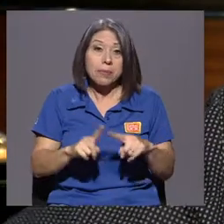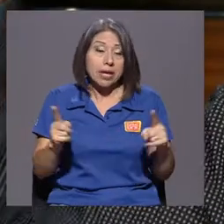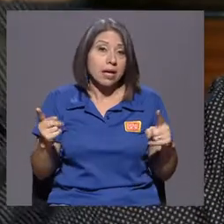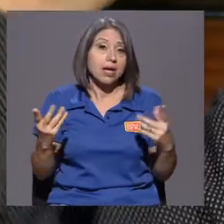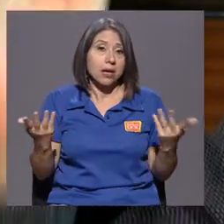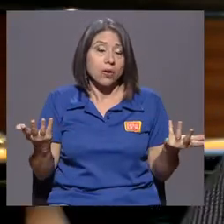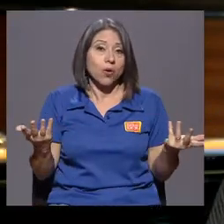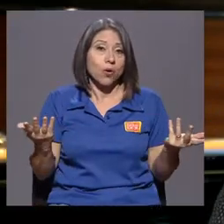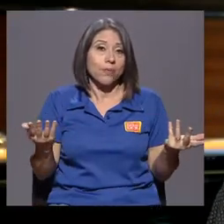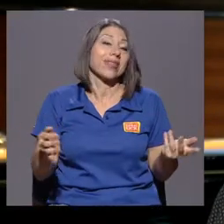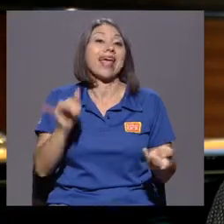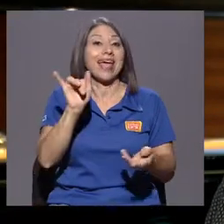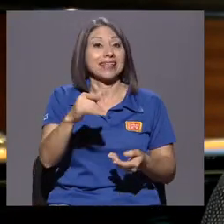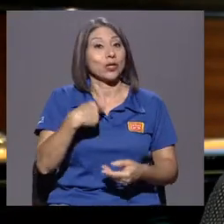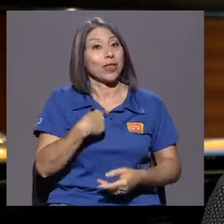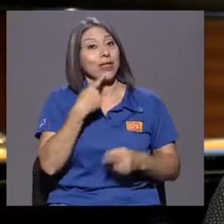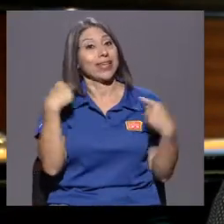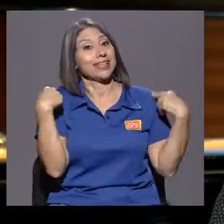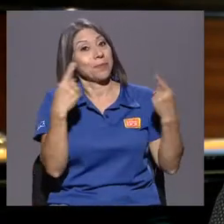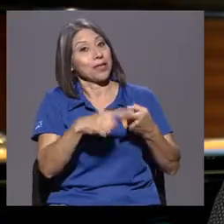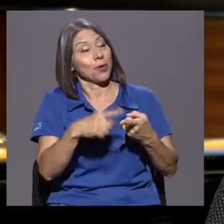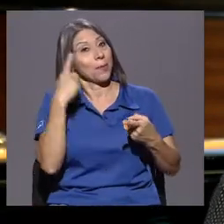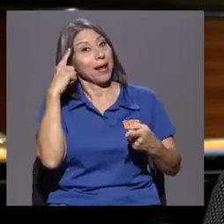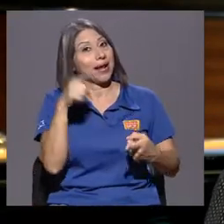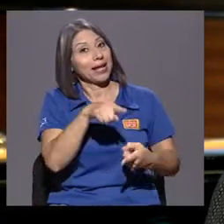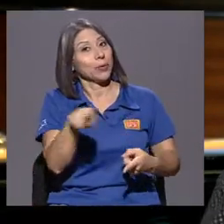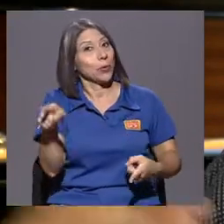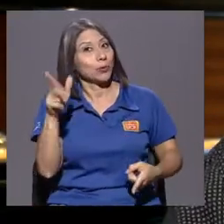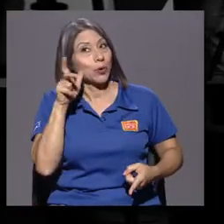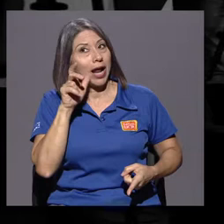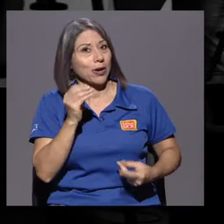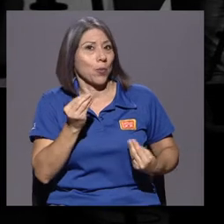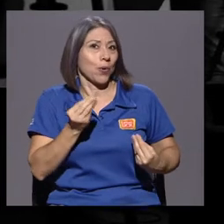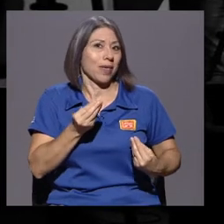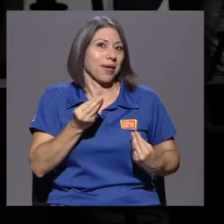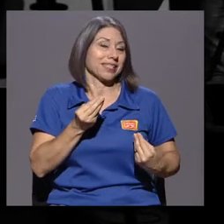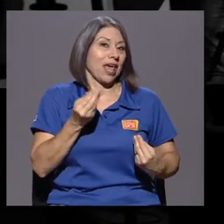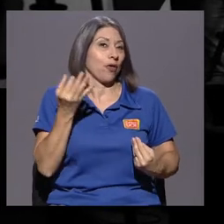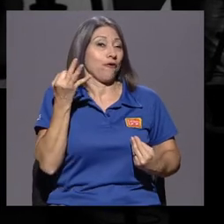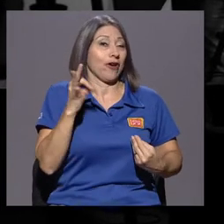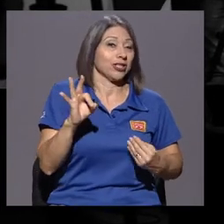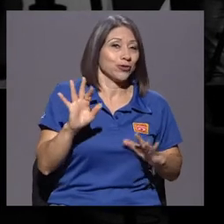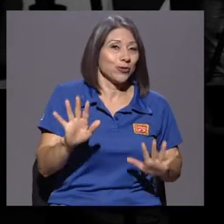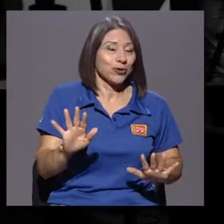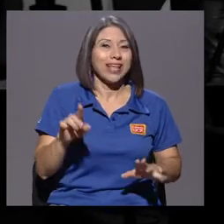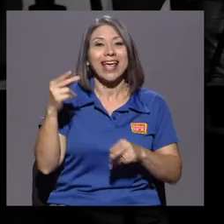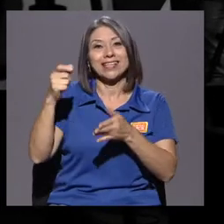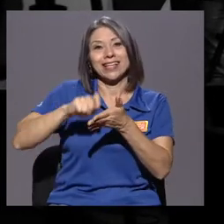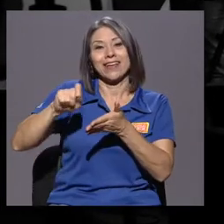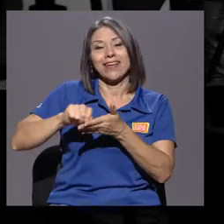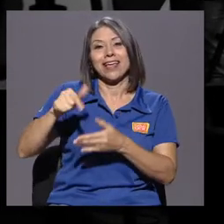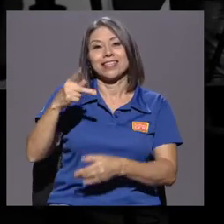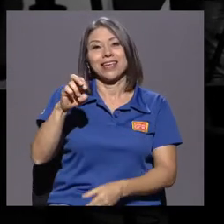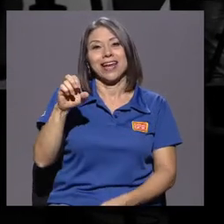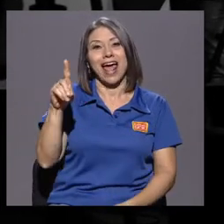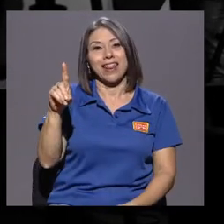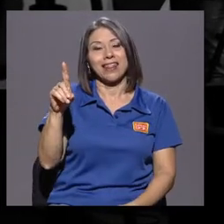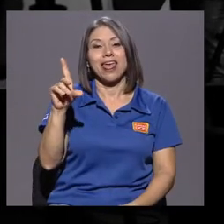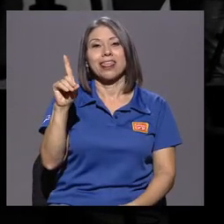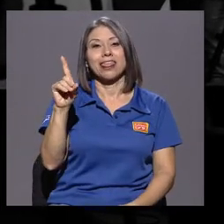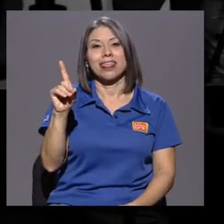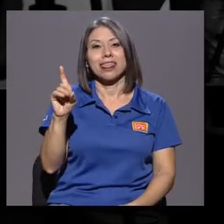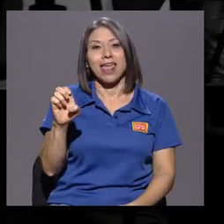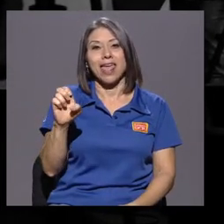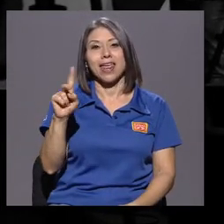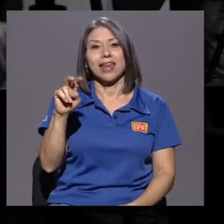español para no sonar demasiado franchute esto es de gerard de nerval es de otro poema y